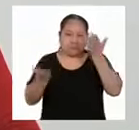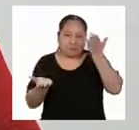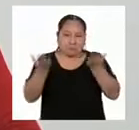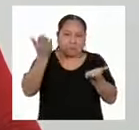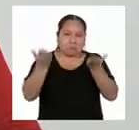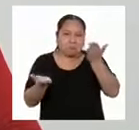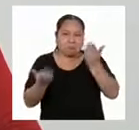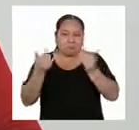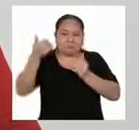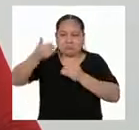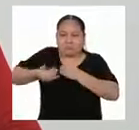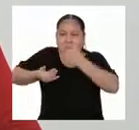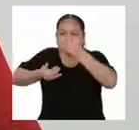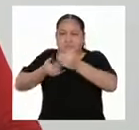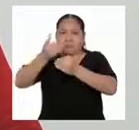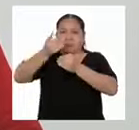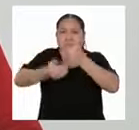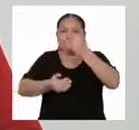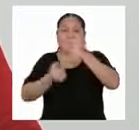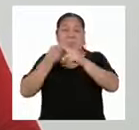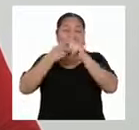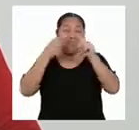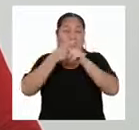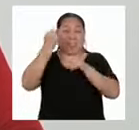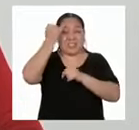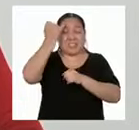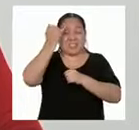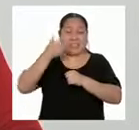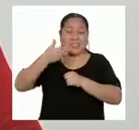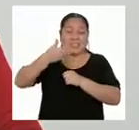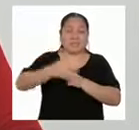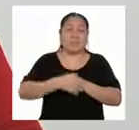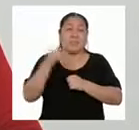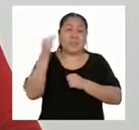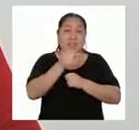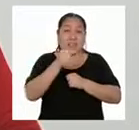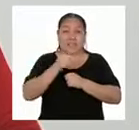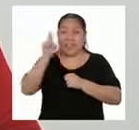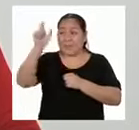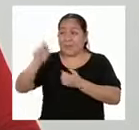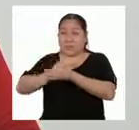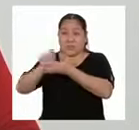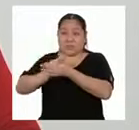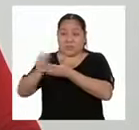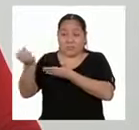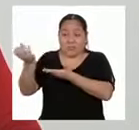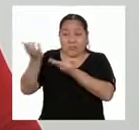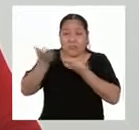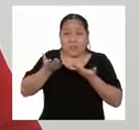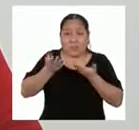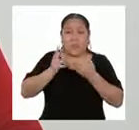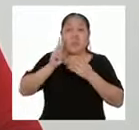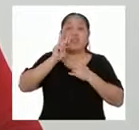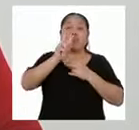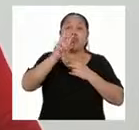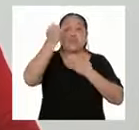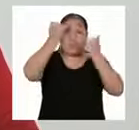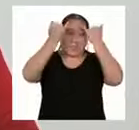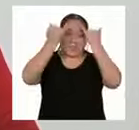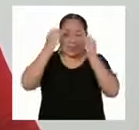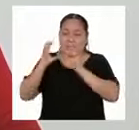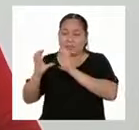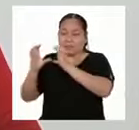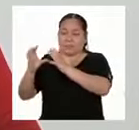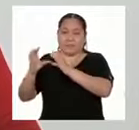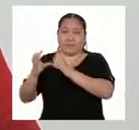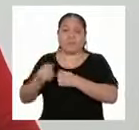contraste, secuencialidad y muchas más. En este caso, el autor nos está presentando dos ideas,